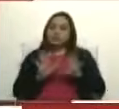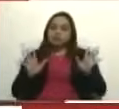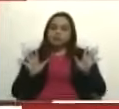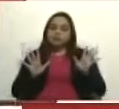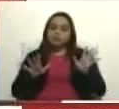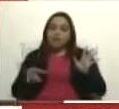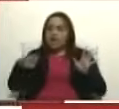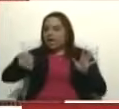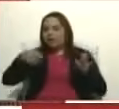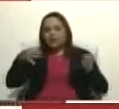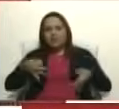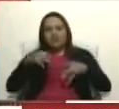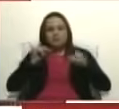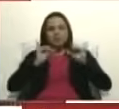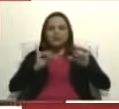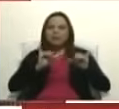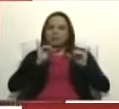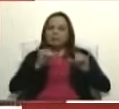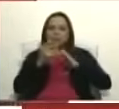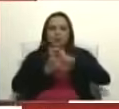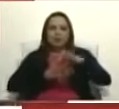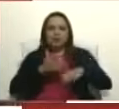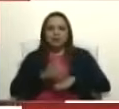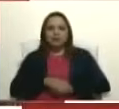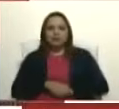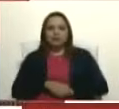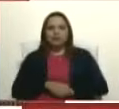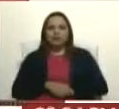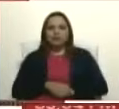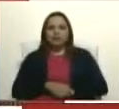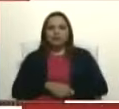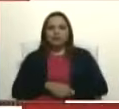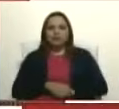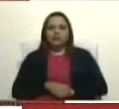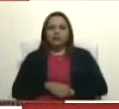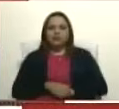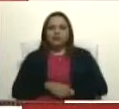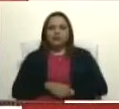ellos siempre lo hacen. No